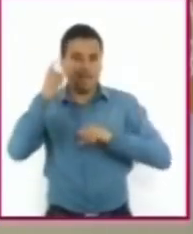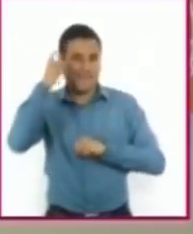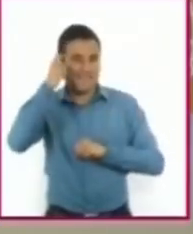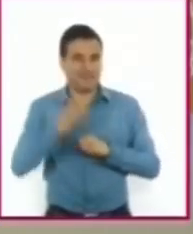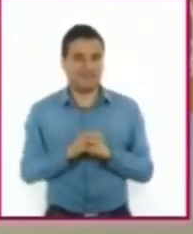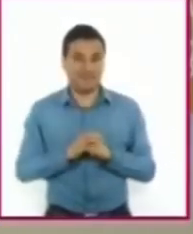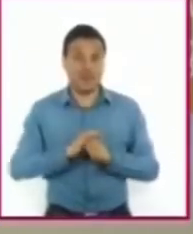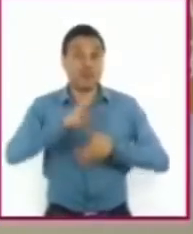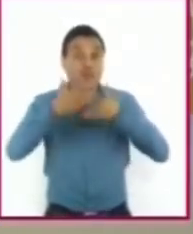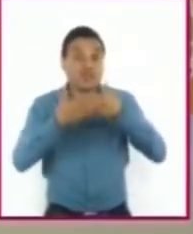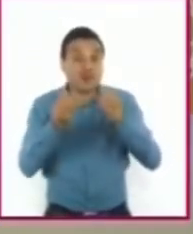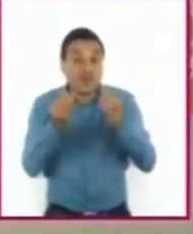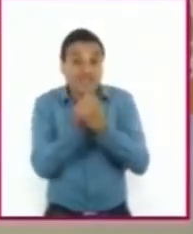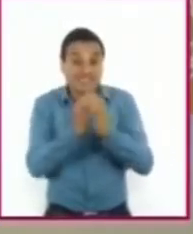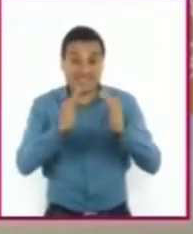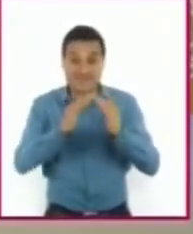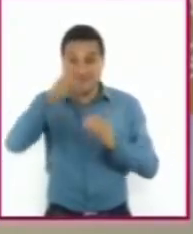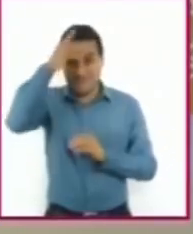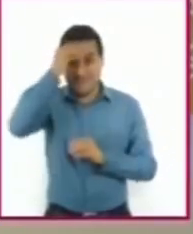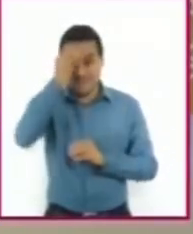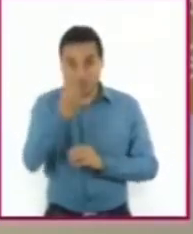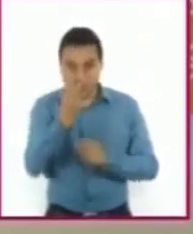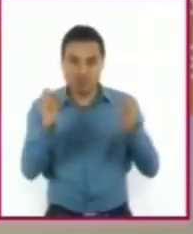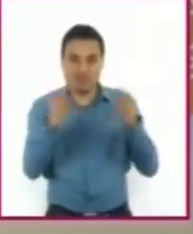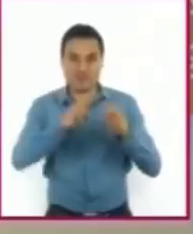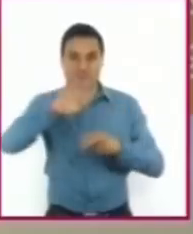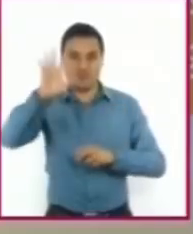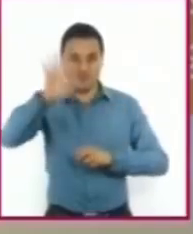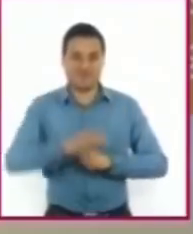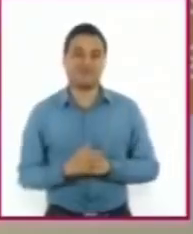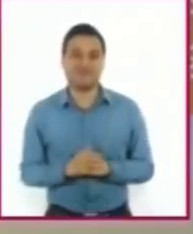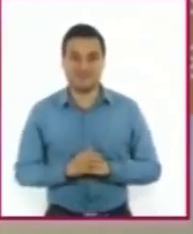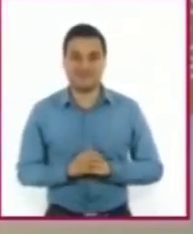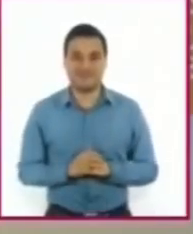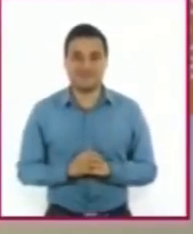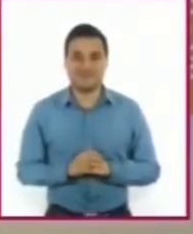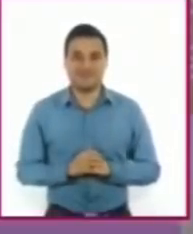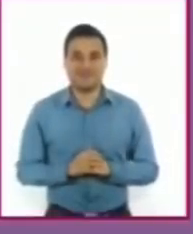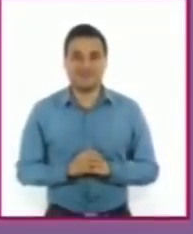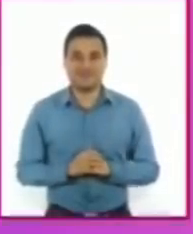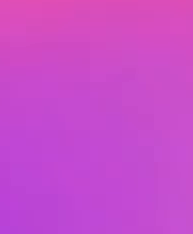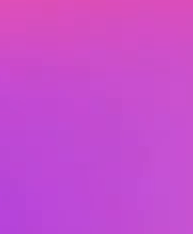siguiente emisión de Aprende en Casa 2. ¡Hasta pronto! Si tienes